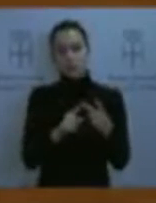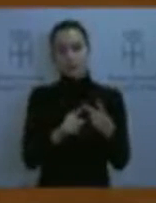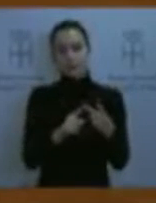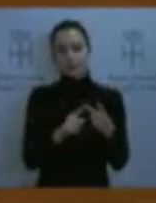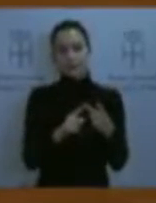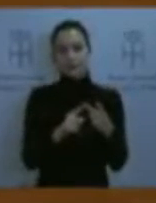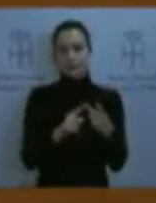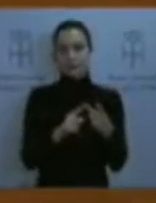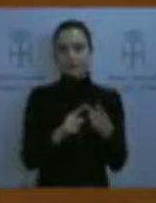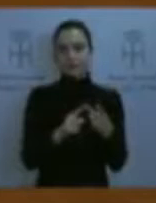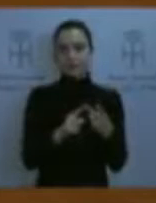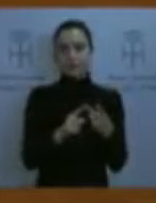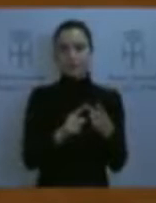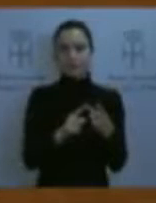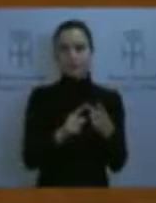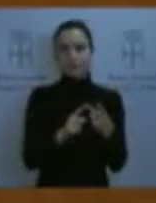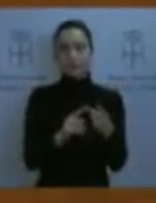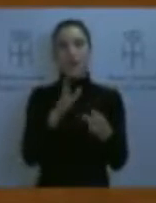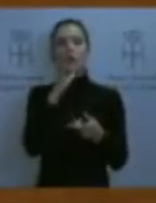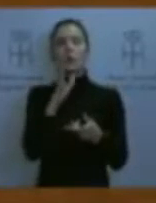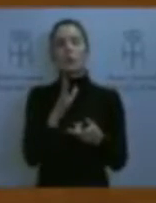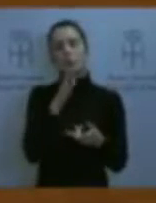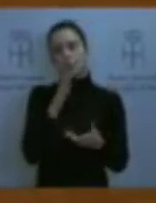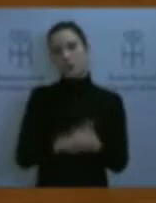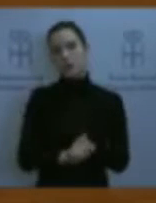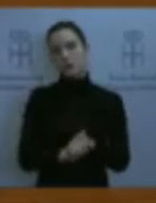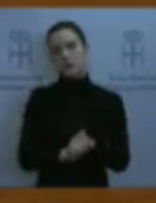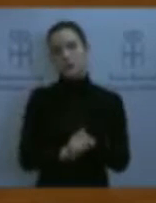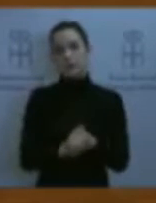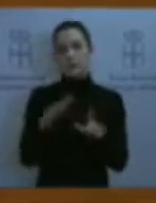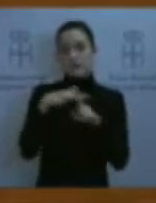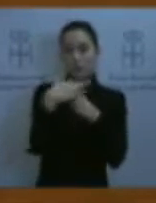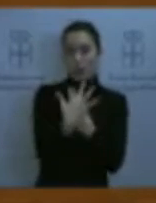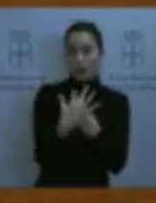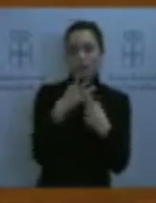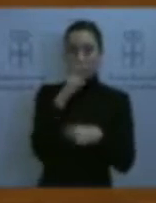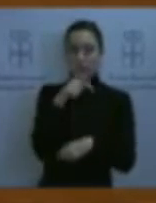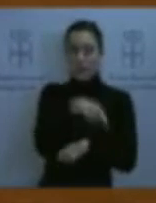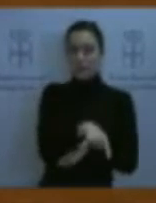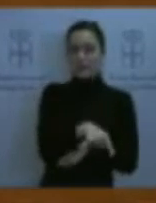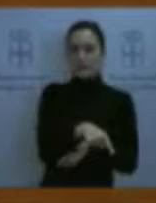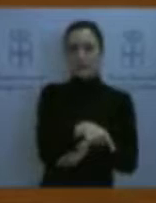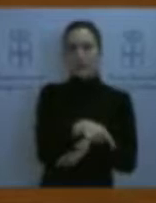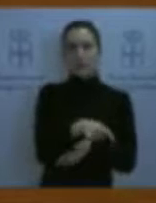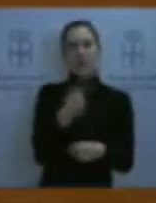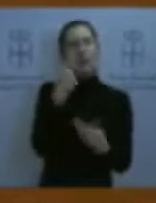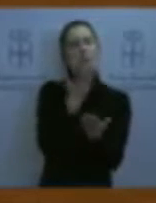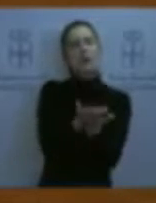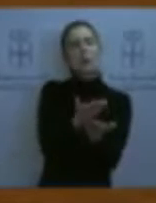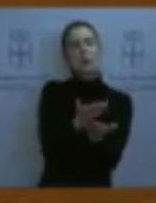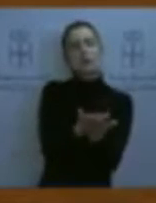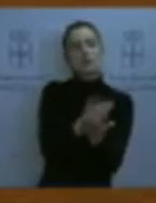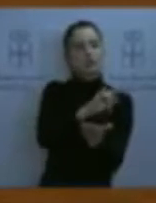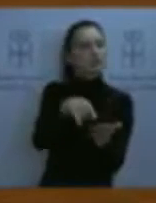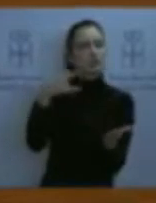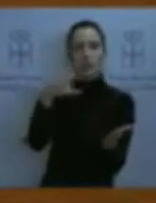sucedida esta serie de catástrofes, se demuestra que no se puso ningún tipo de solución y ya tuvieron años, al